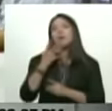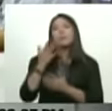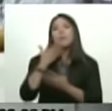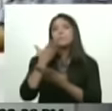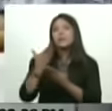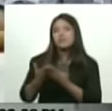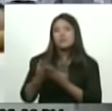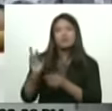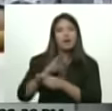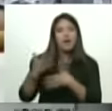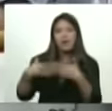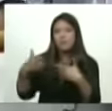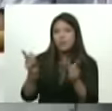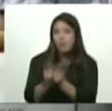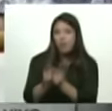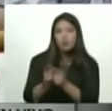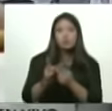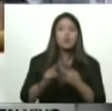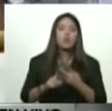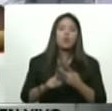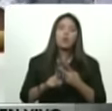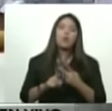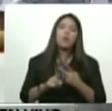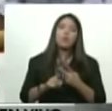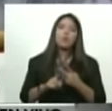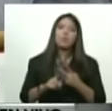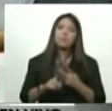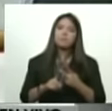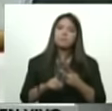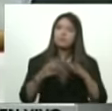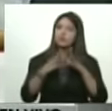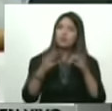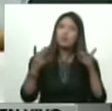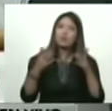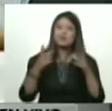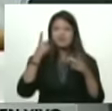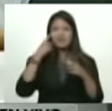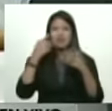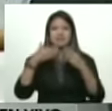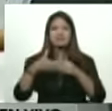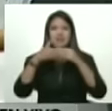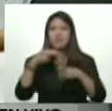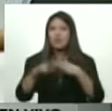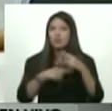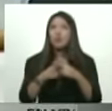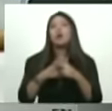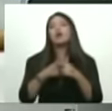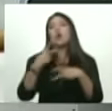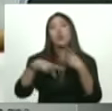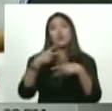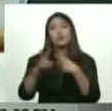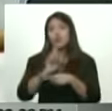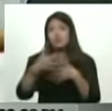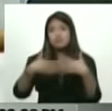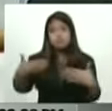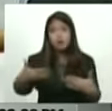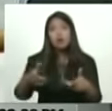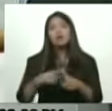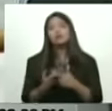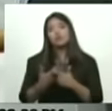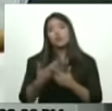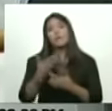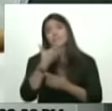permisos por parte de las autoridades aduaneras en la agilización de los procesos, va a